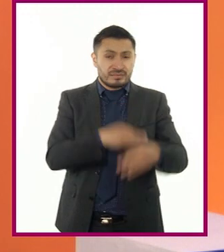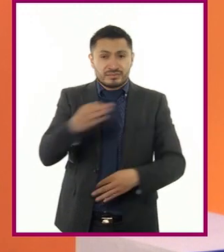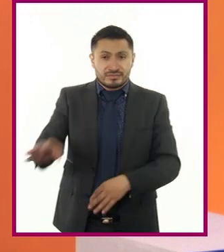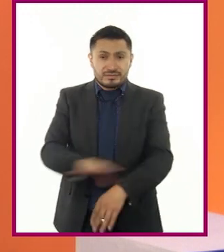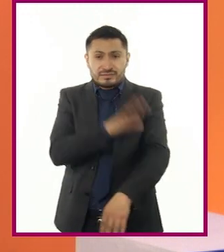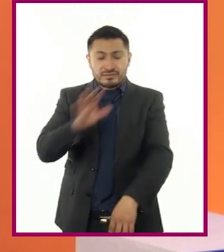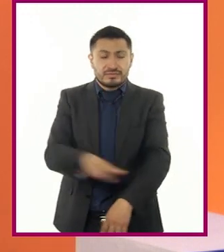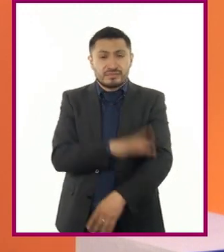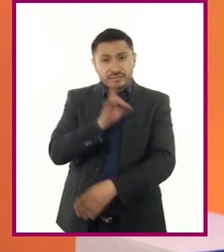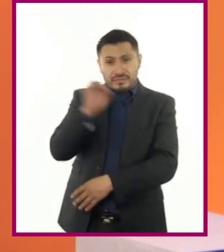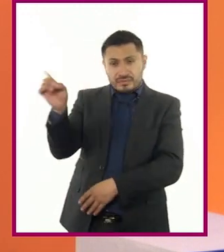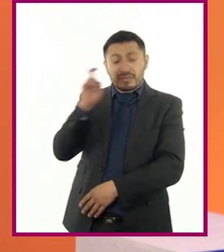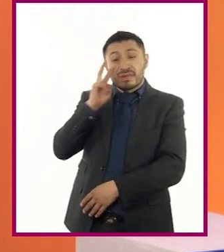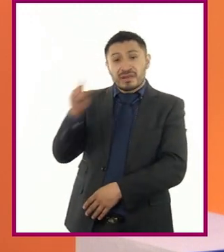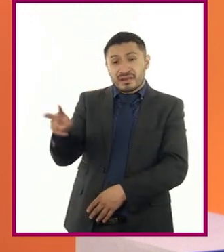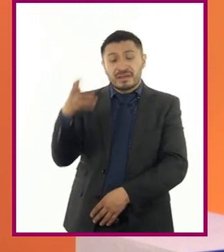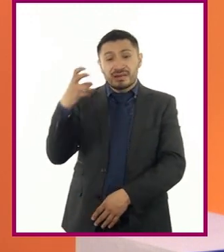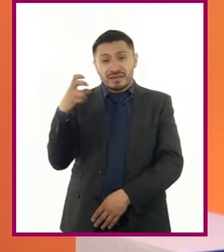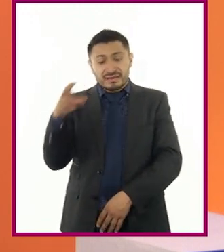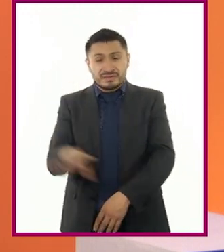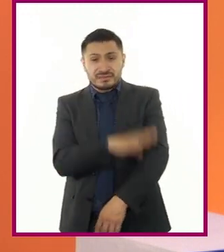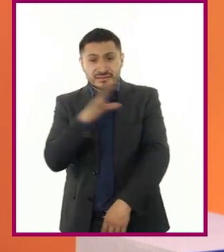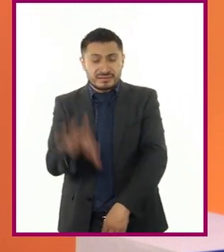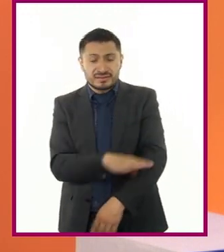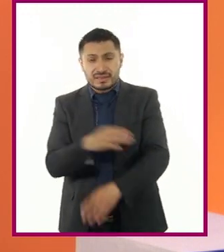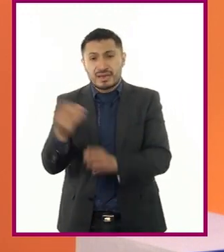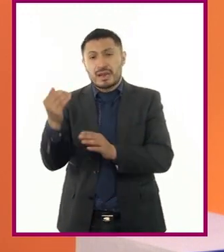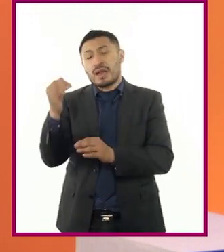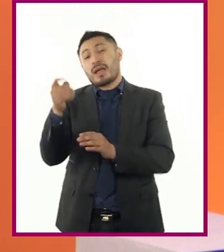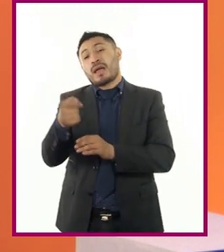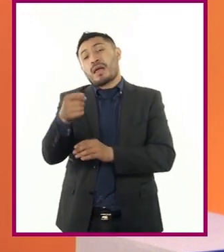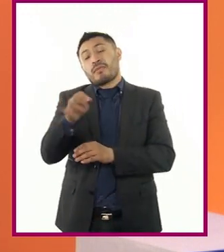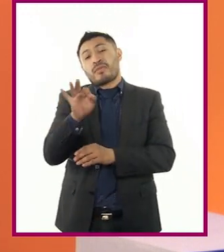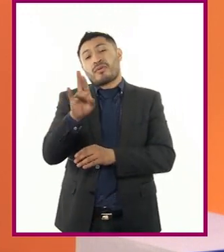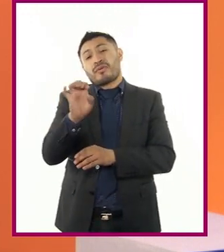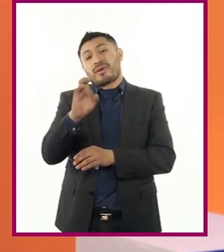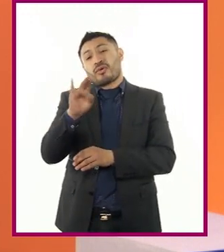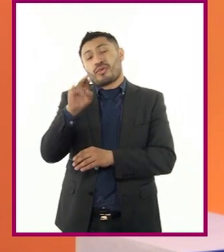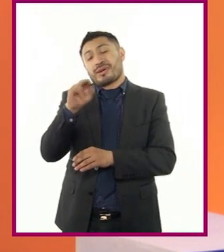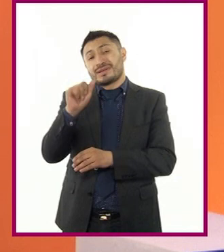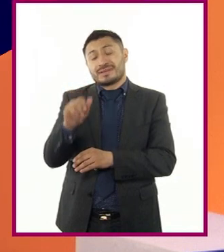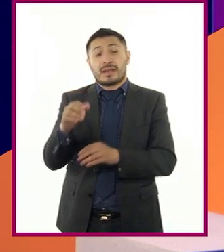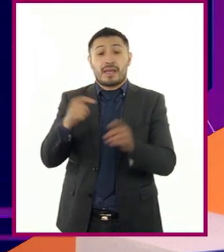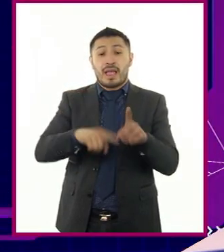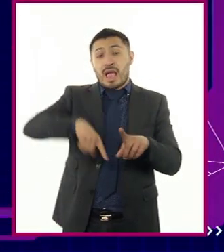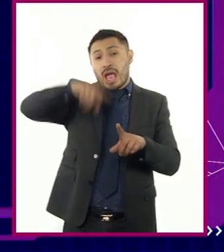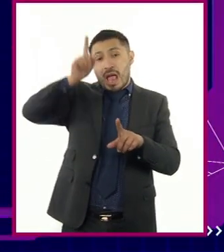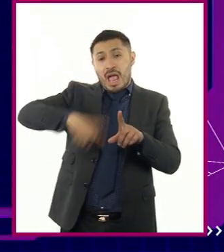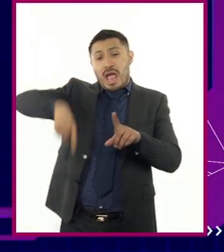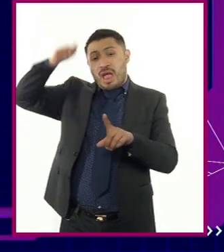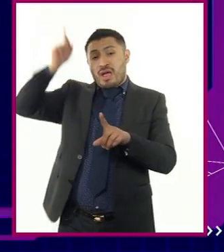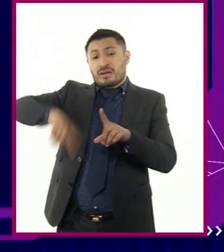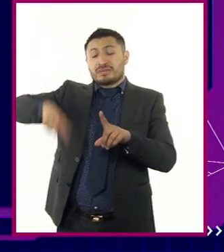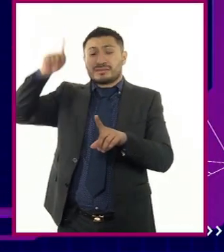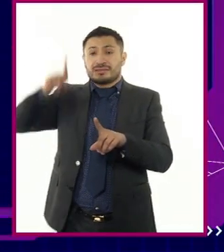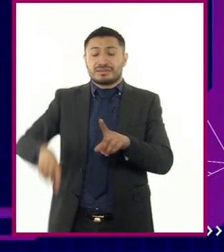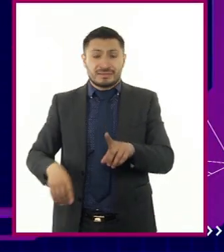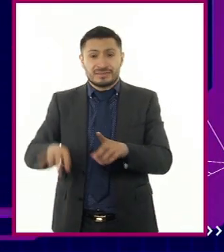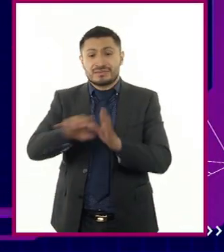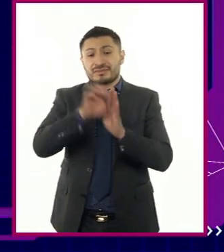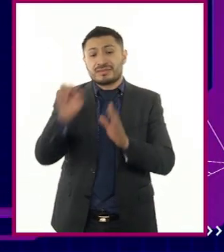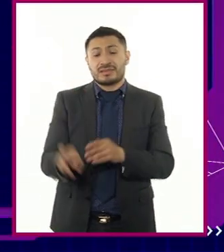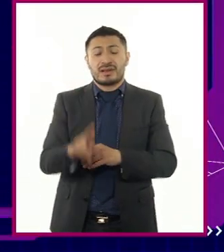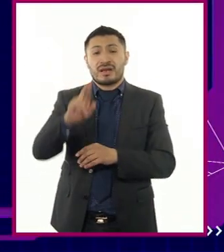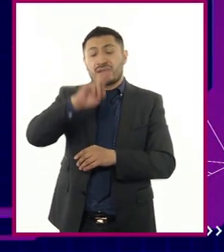espectro visible son energías con menores frecuencias y mayores en longitud de onda, entre las que se encuentran los